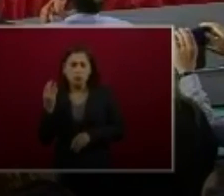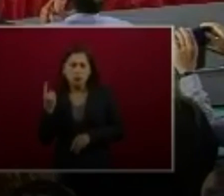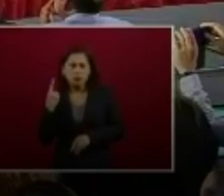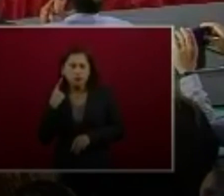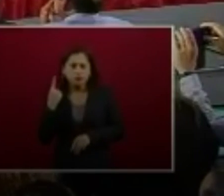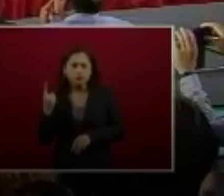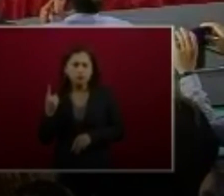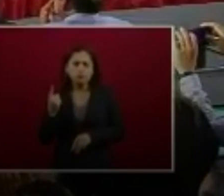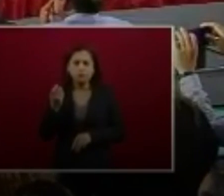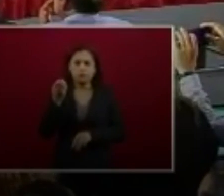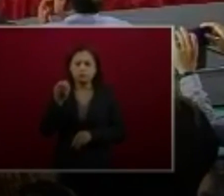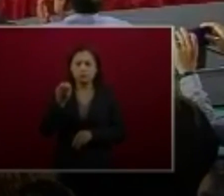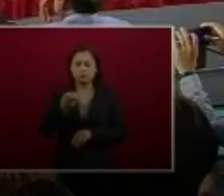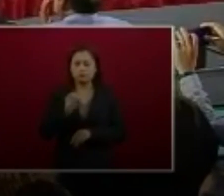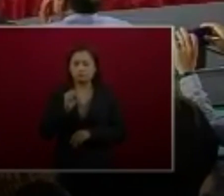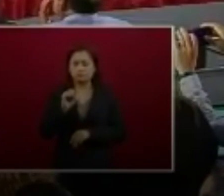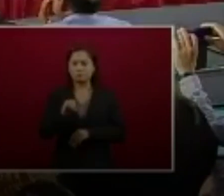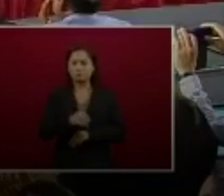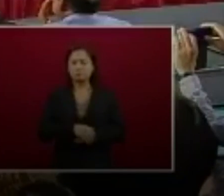Sí. Este,